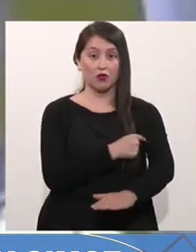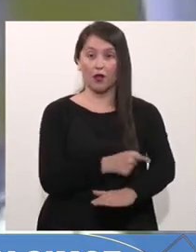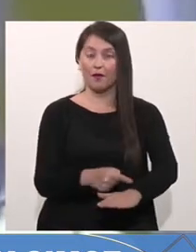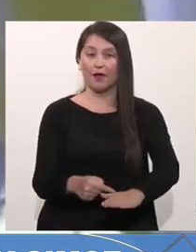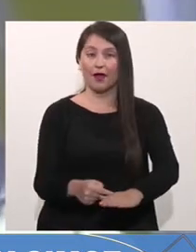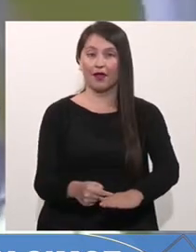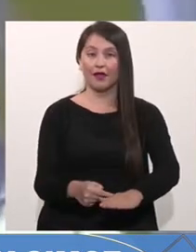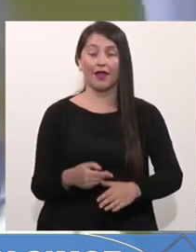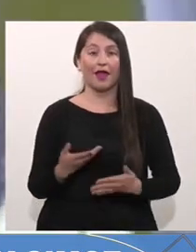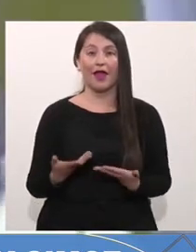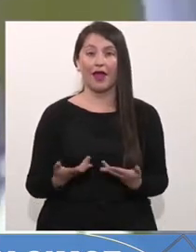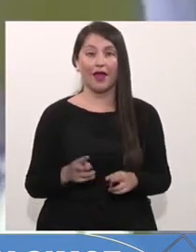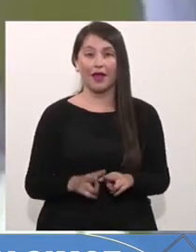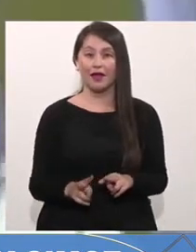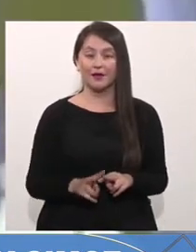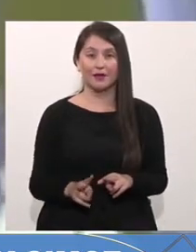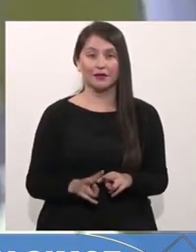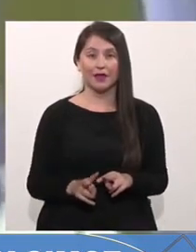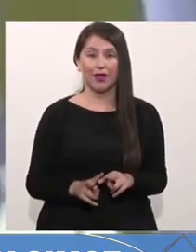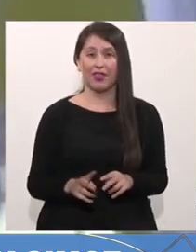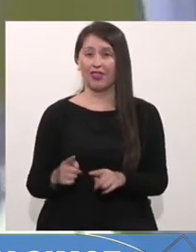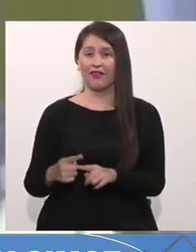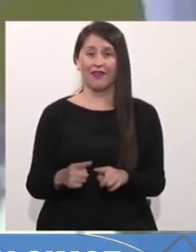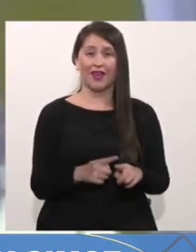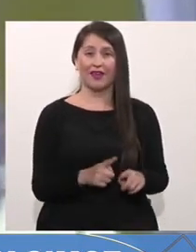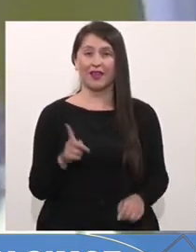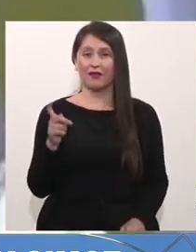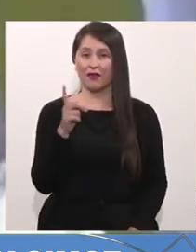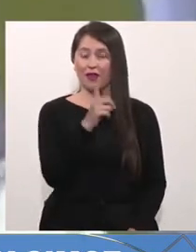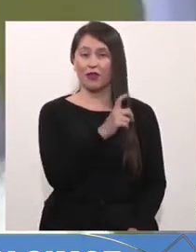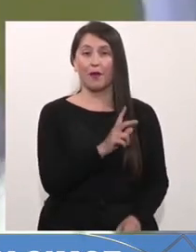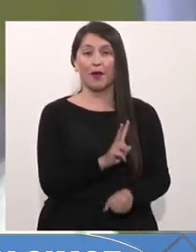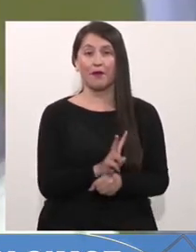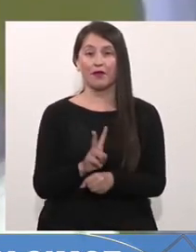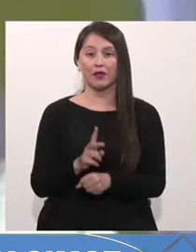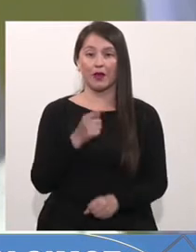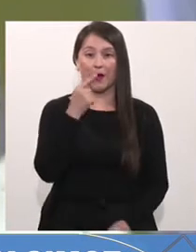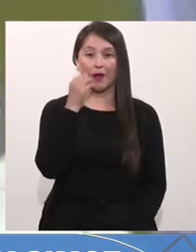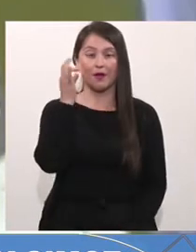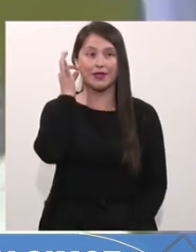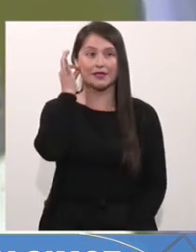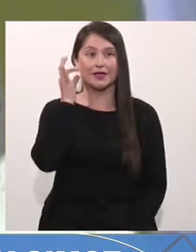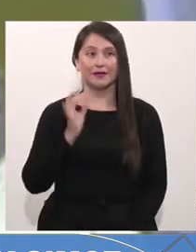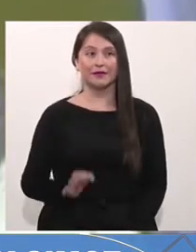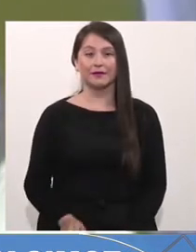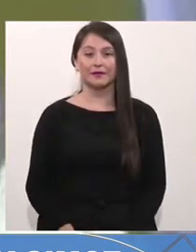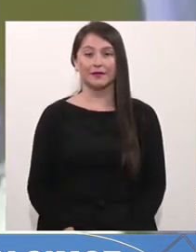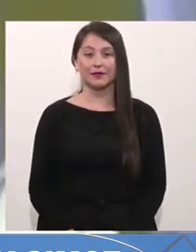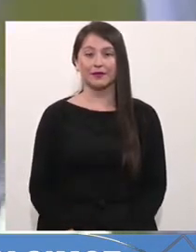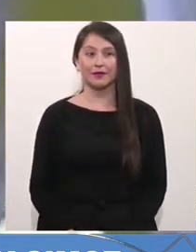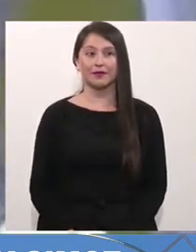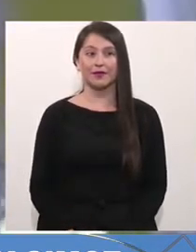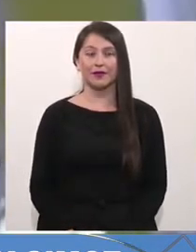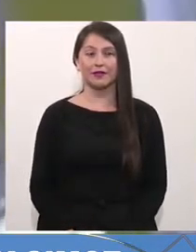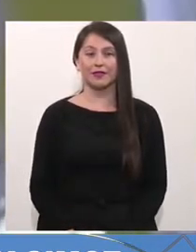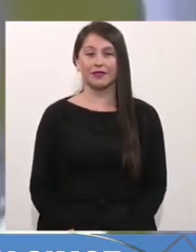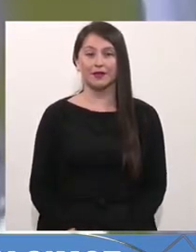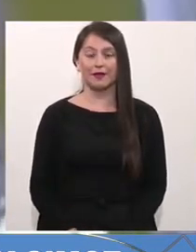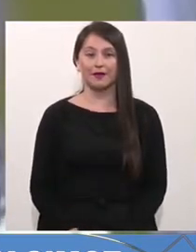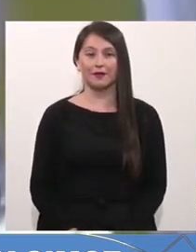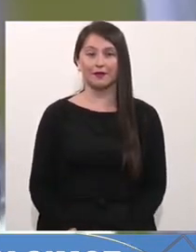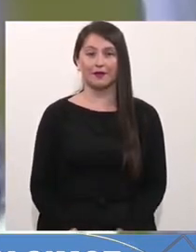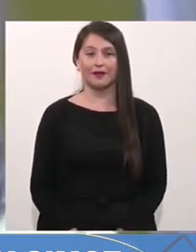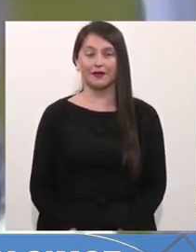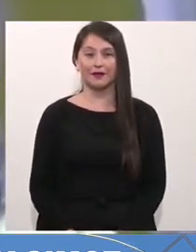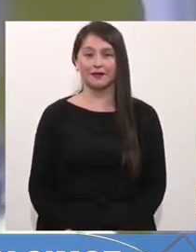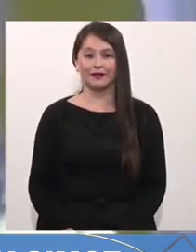generado también enormes dificultades para los propios profesores y profesoras. Ya en el mes de mayo, nosotros